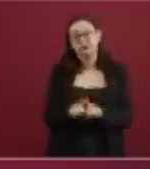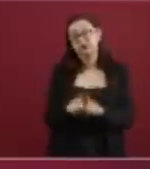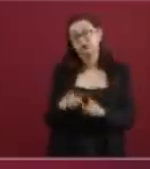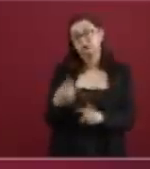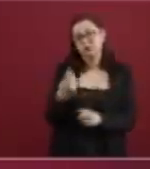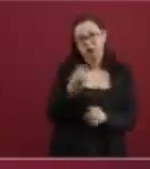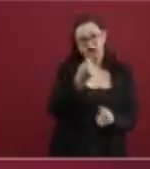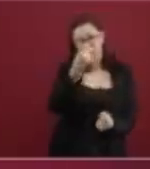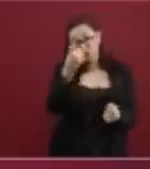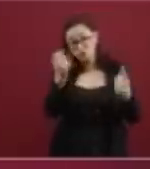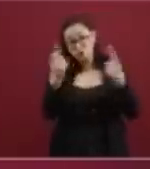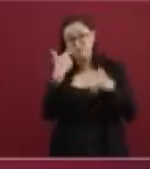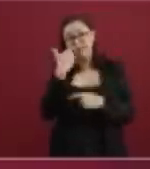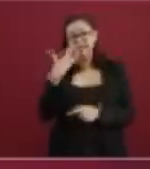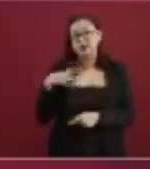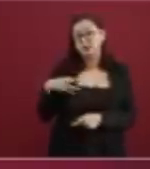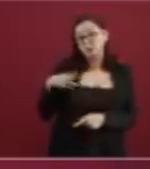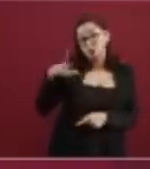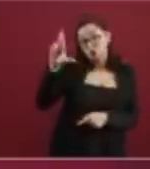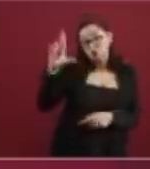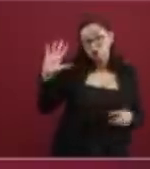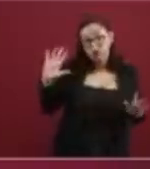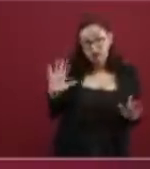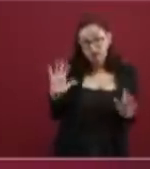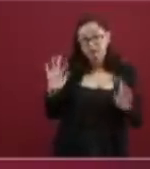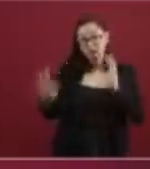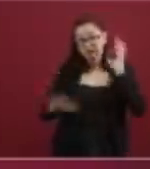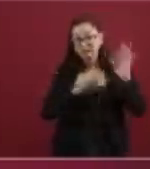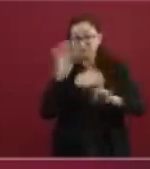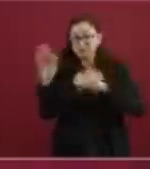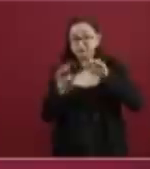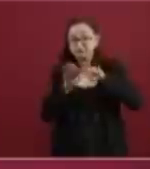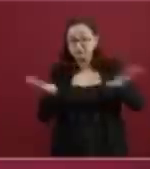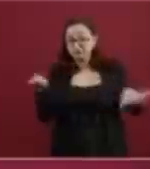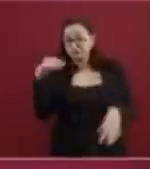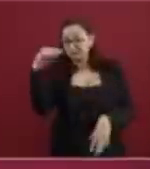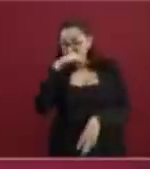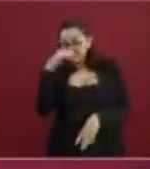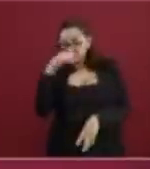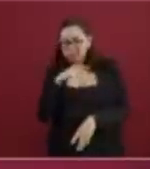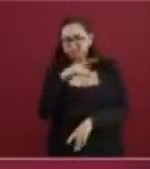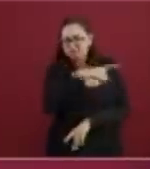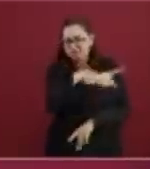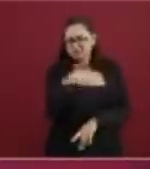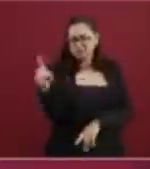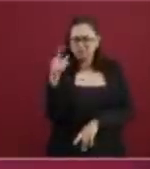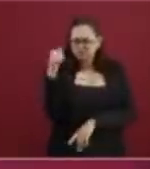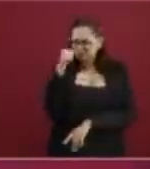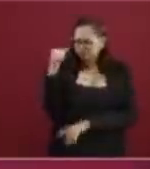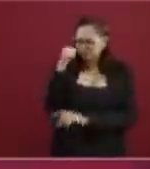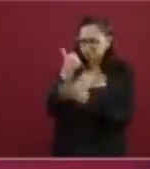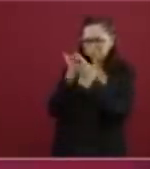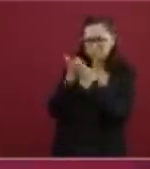como siempre. Cuando se trata de estas campañas, siempre los medios de información